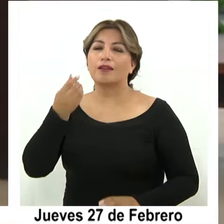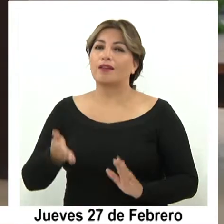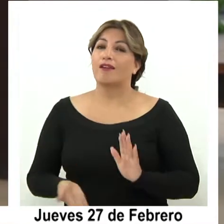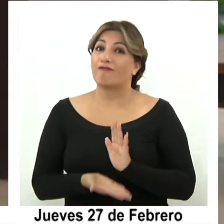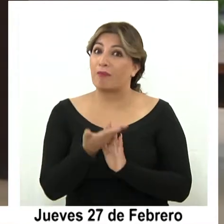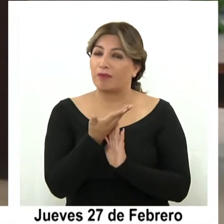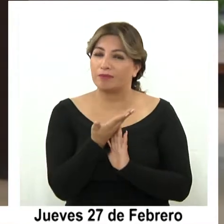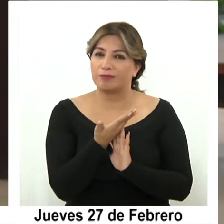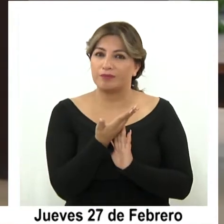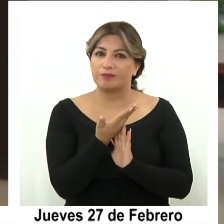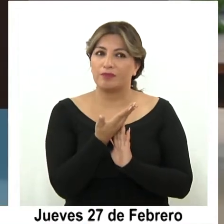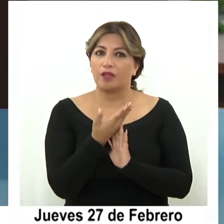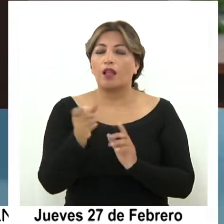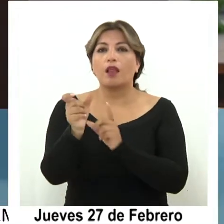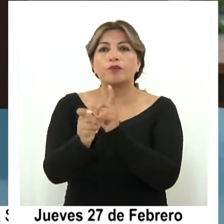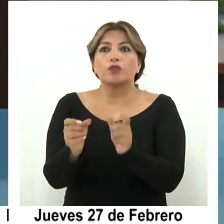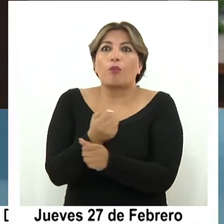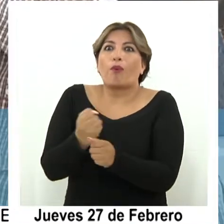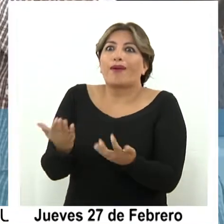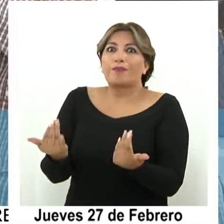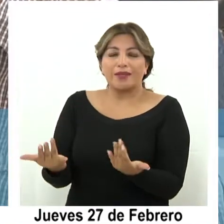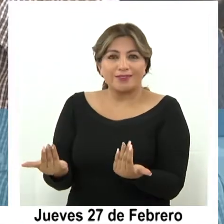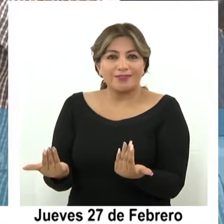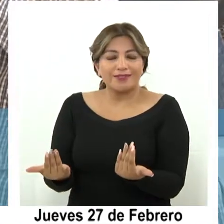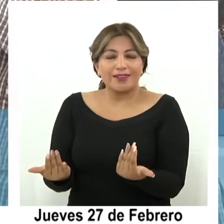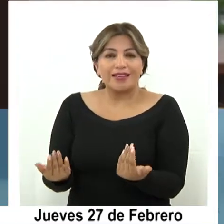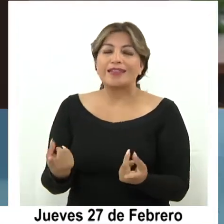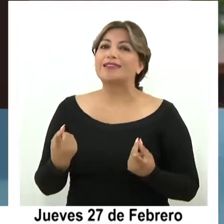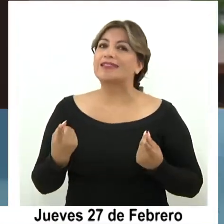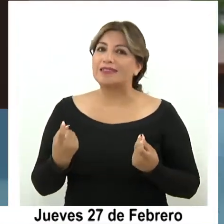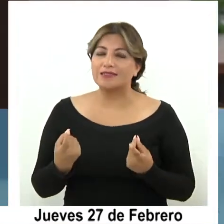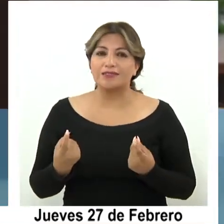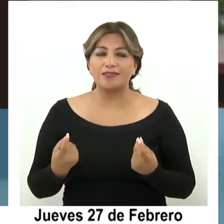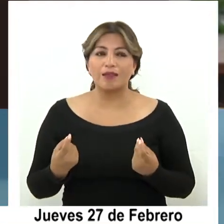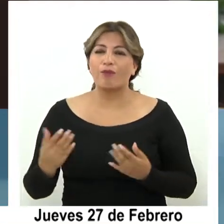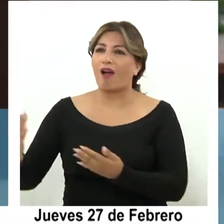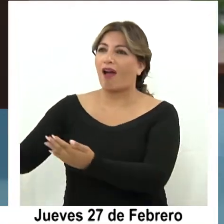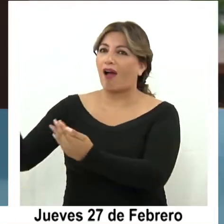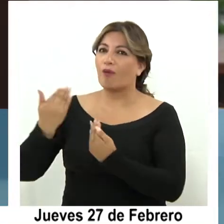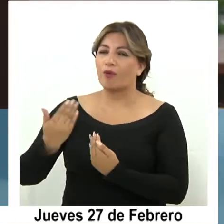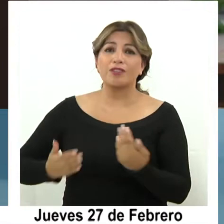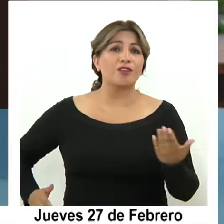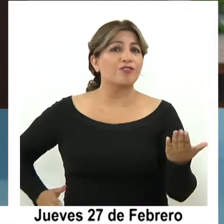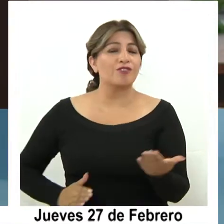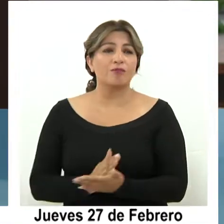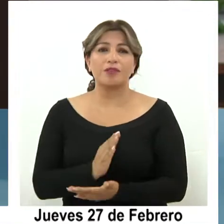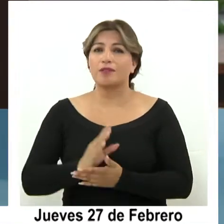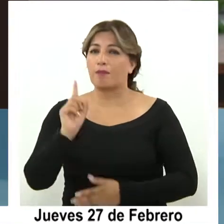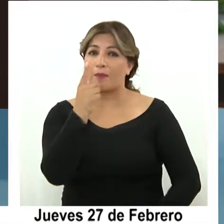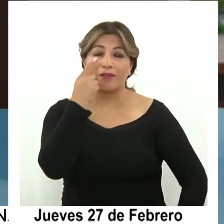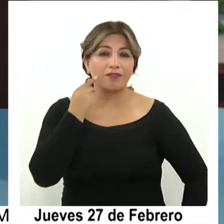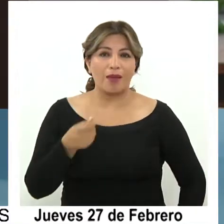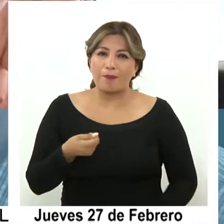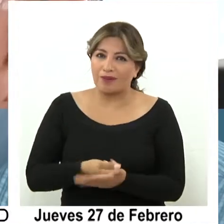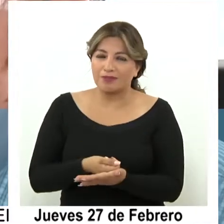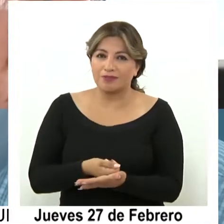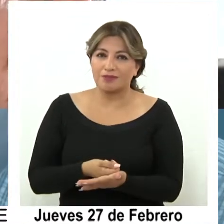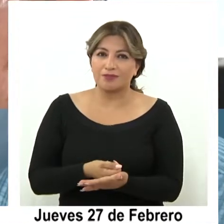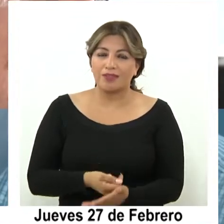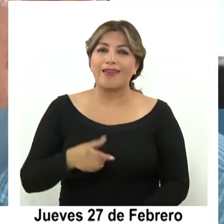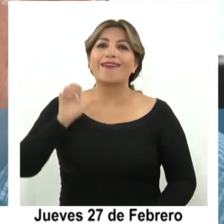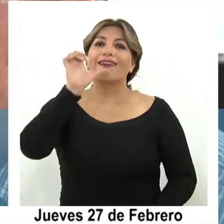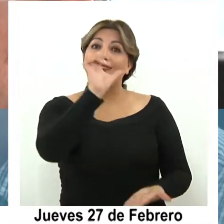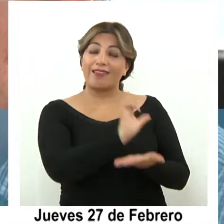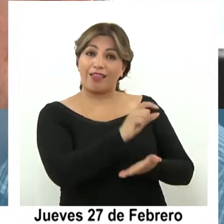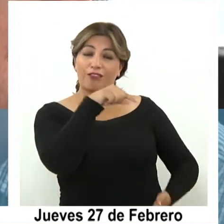de cotización. Pero la gente no puede esperar. Y necesitamos entonces que los beneficios se empiecen a pagar desde el primer día. Y es por eso